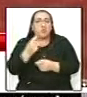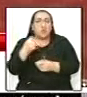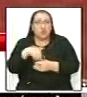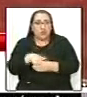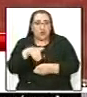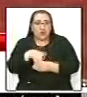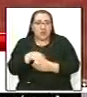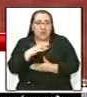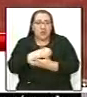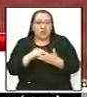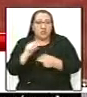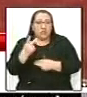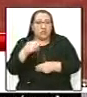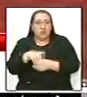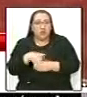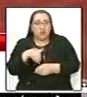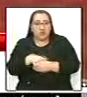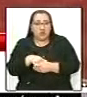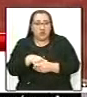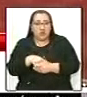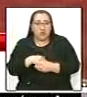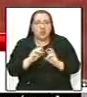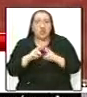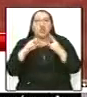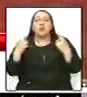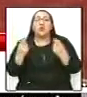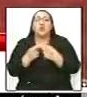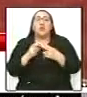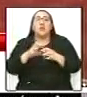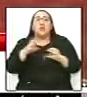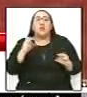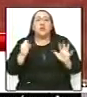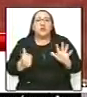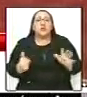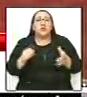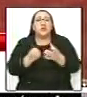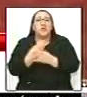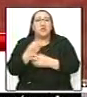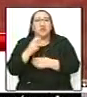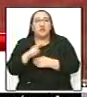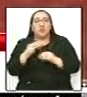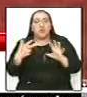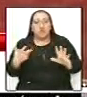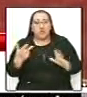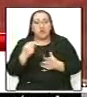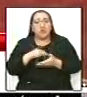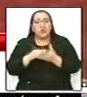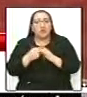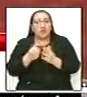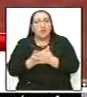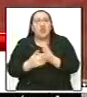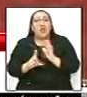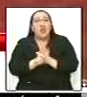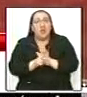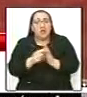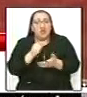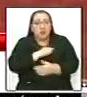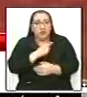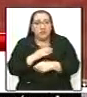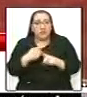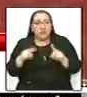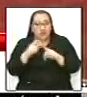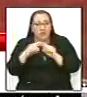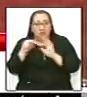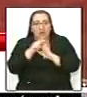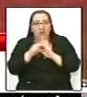votación y exonerado de segunda votación en la sesión del Pleno del 6 de septiembre de 2018, por el que se propone la ley que fortalece diversas